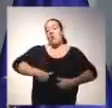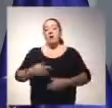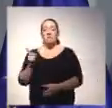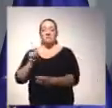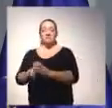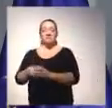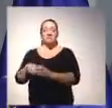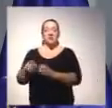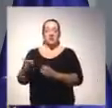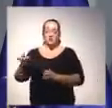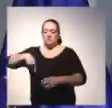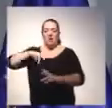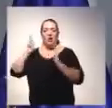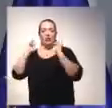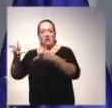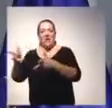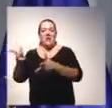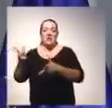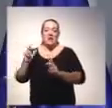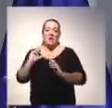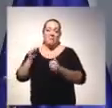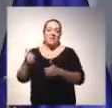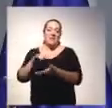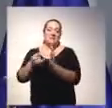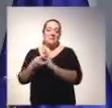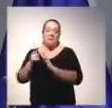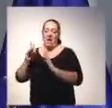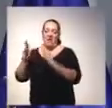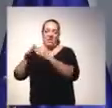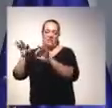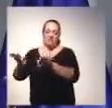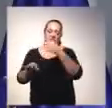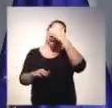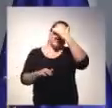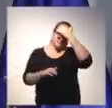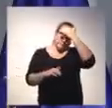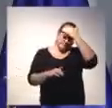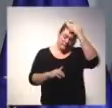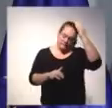participar del albergue y bueno, y entrar en el sistema de albergues, ¿no?